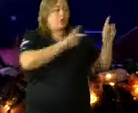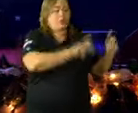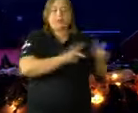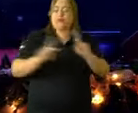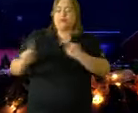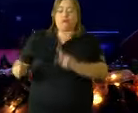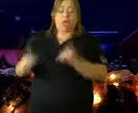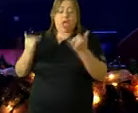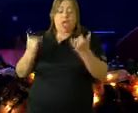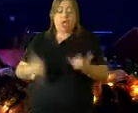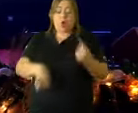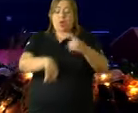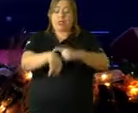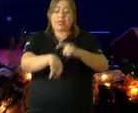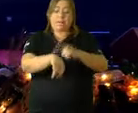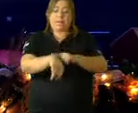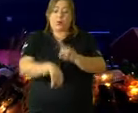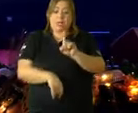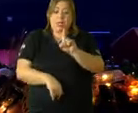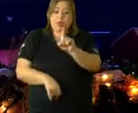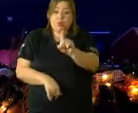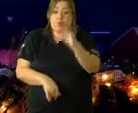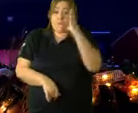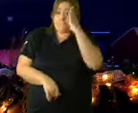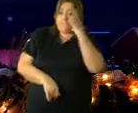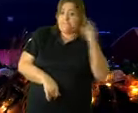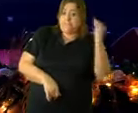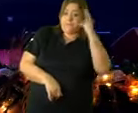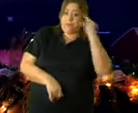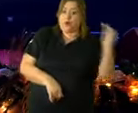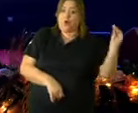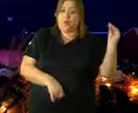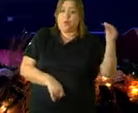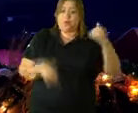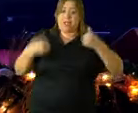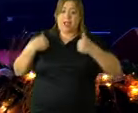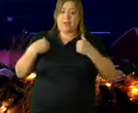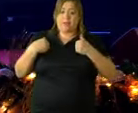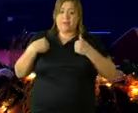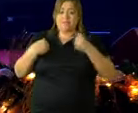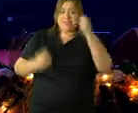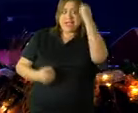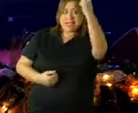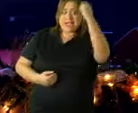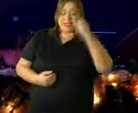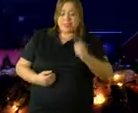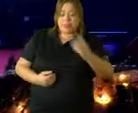cual tenga sus propias vivencias y testimonios.